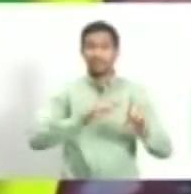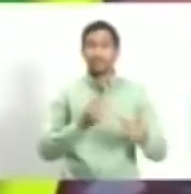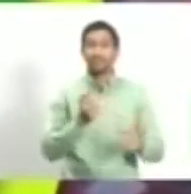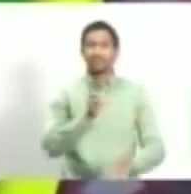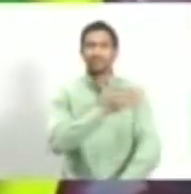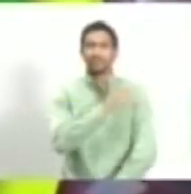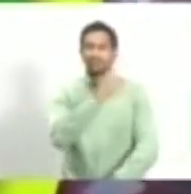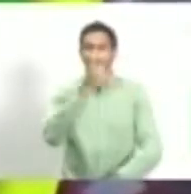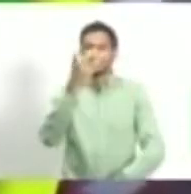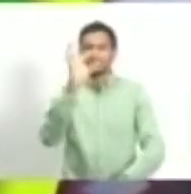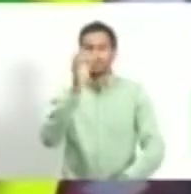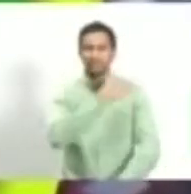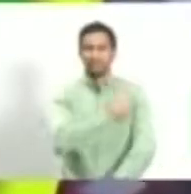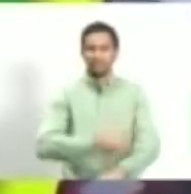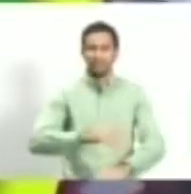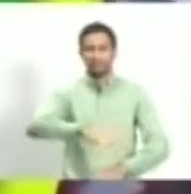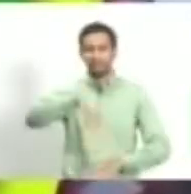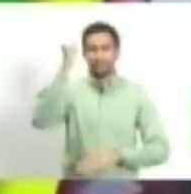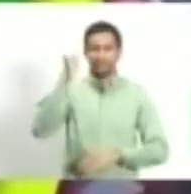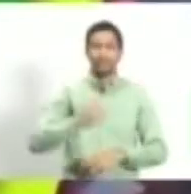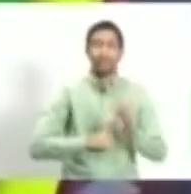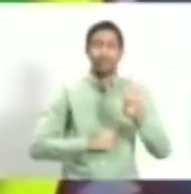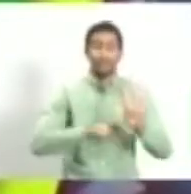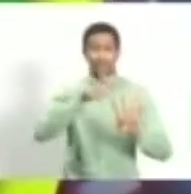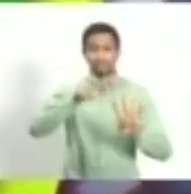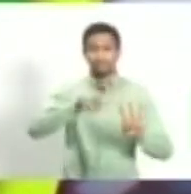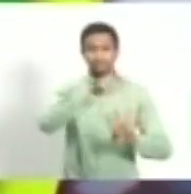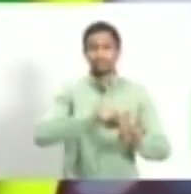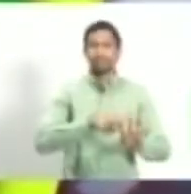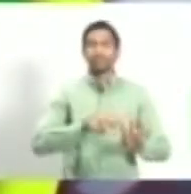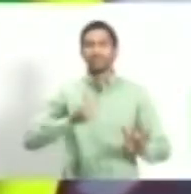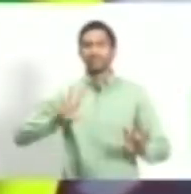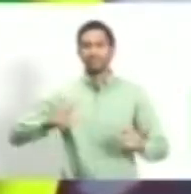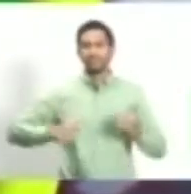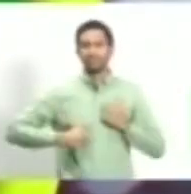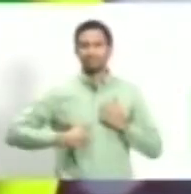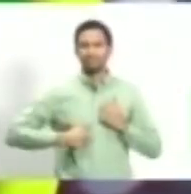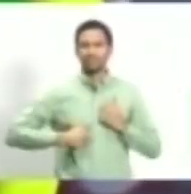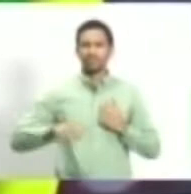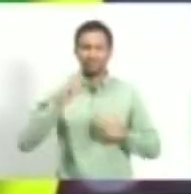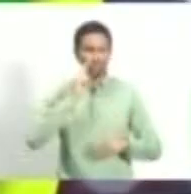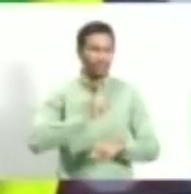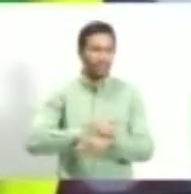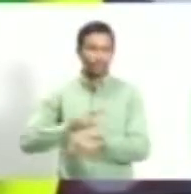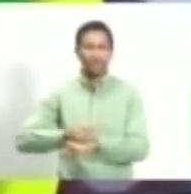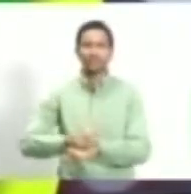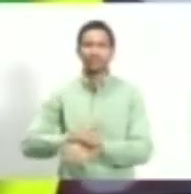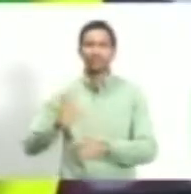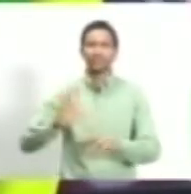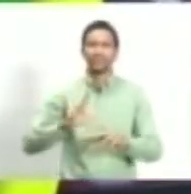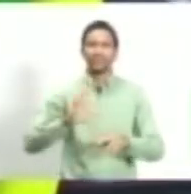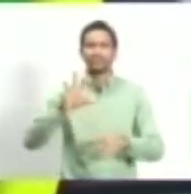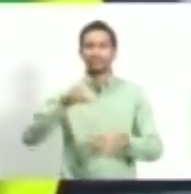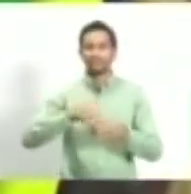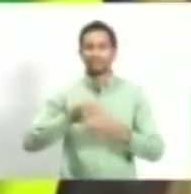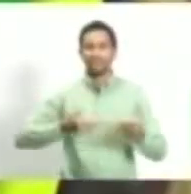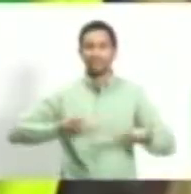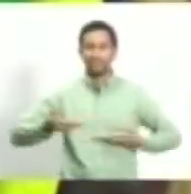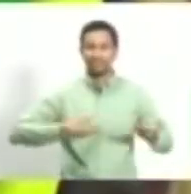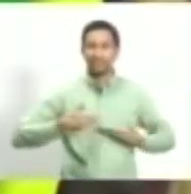de pesos, cuatro asaltantes que neutralizaron a tres guardias de seguridad en una supertienda en el suroccidente de